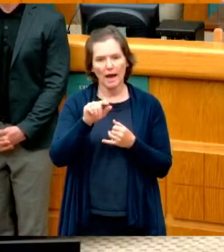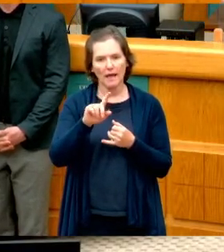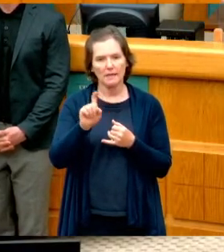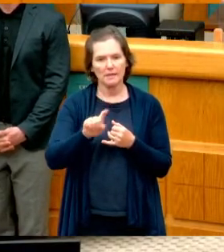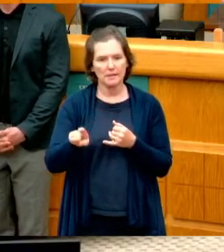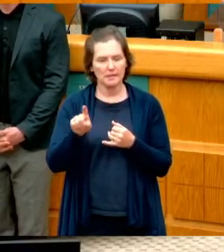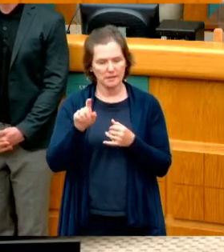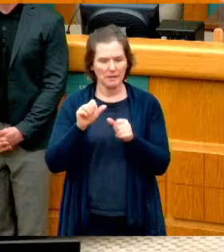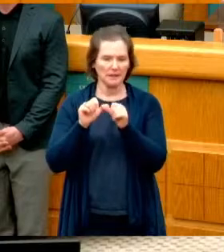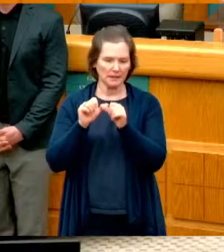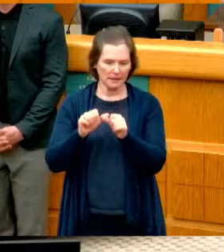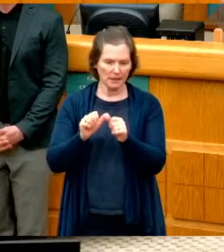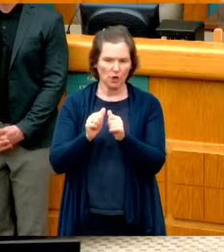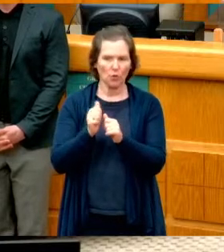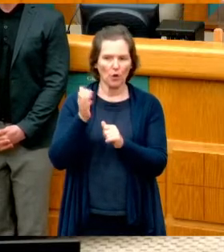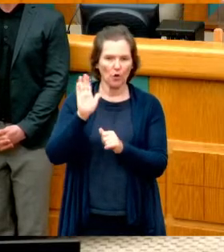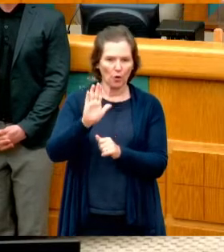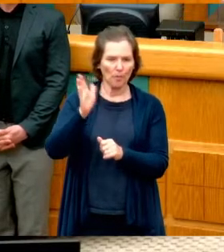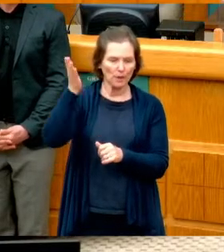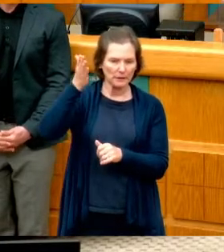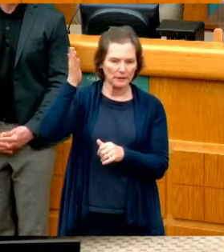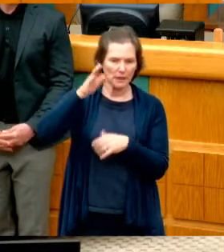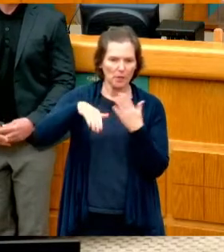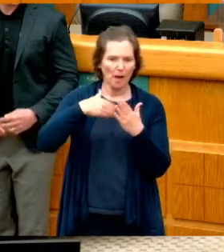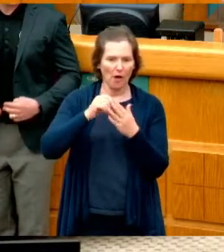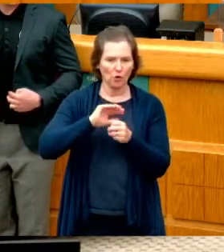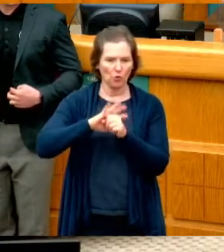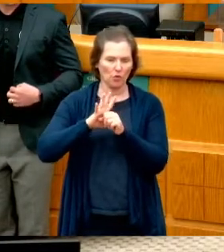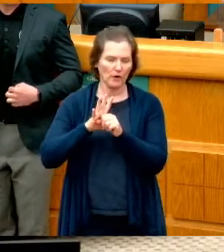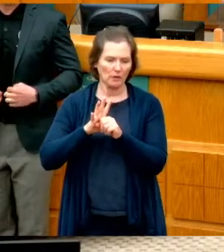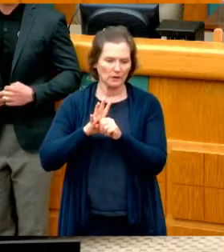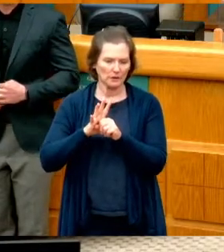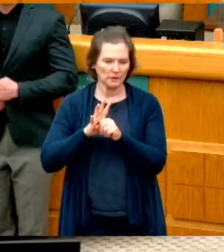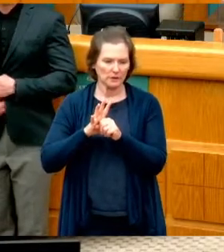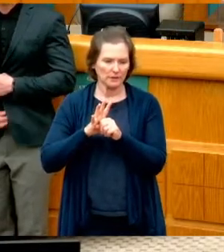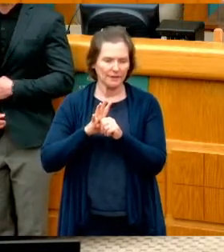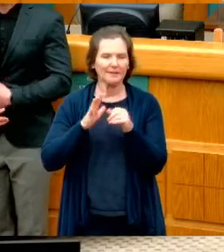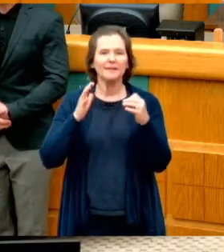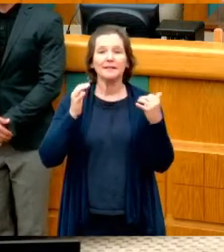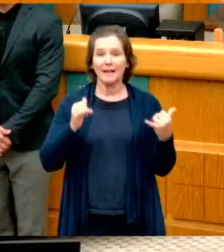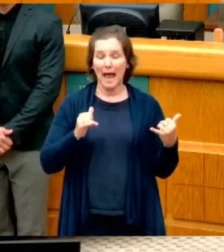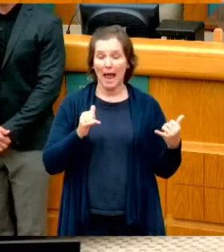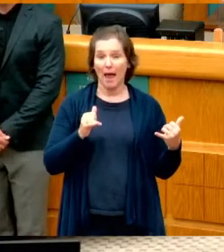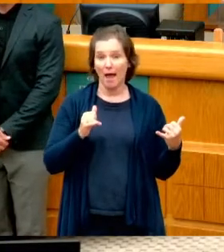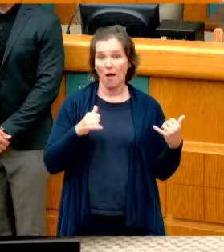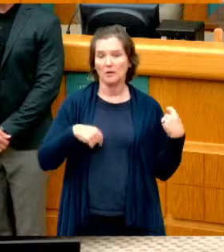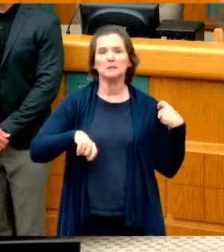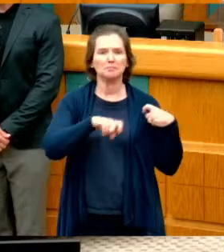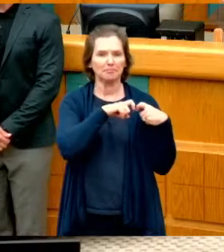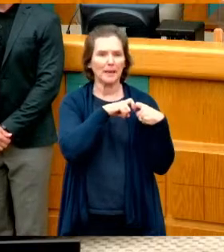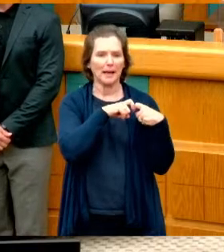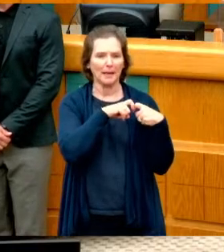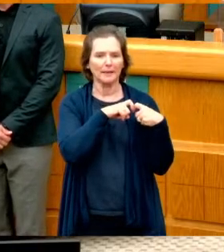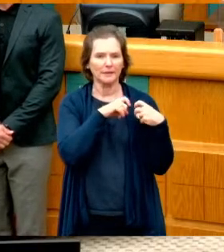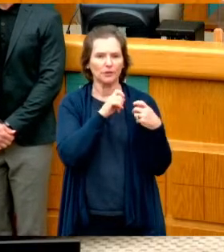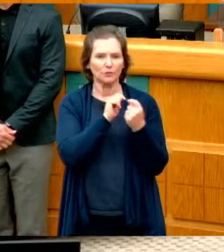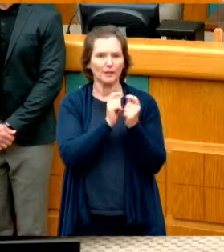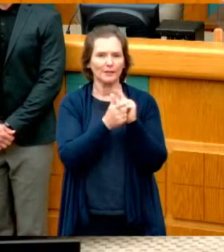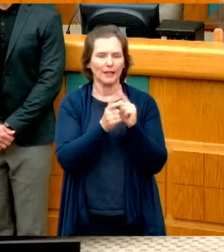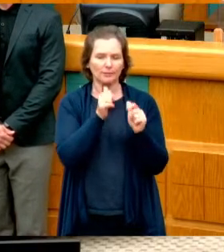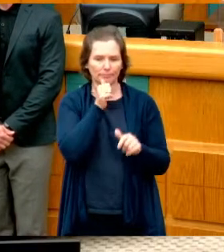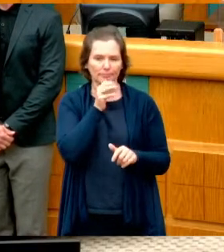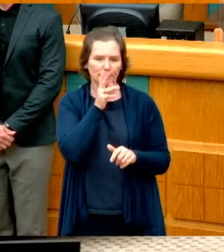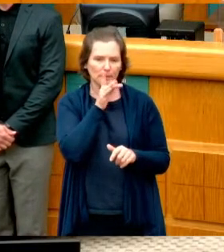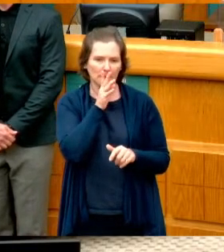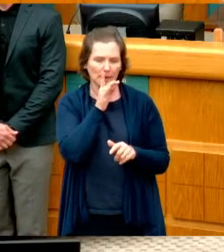el cubrebocas, ya que muchos de ellos no han logrado ser vacunados. Este requerimiento va a continuar hasta que la mayoría hayan sido vacunados. Quiero que los empleados se